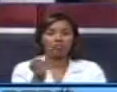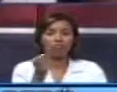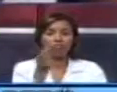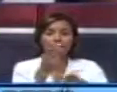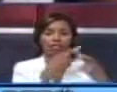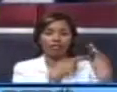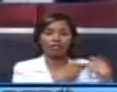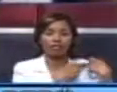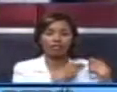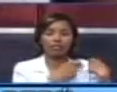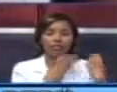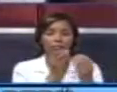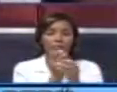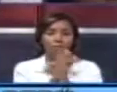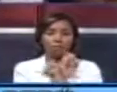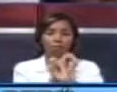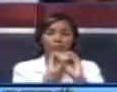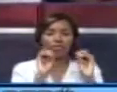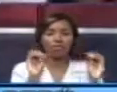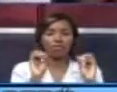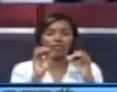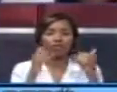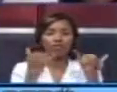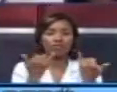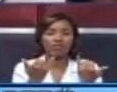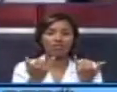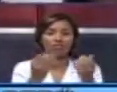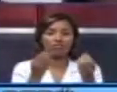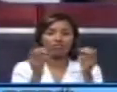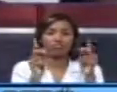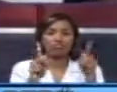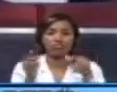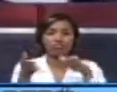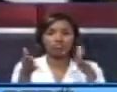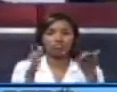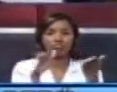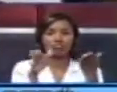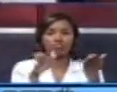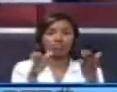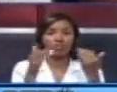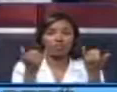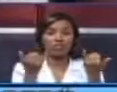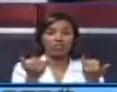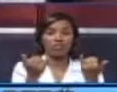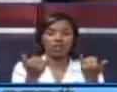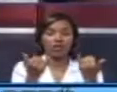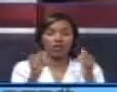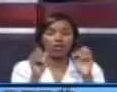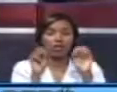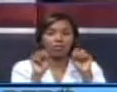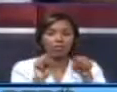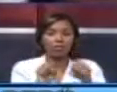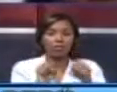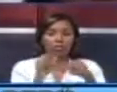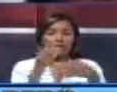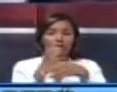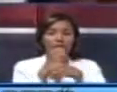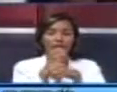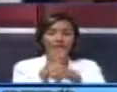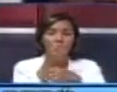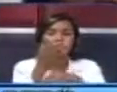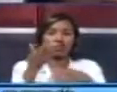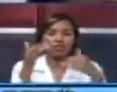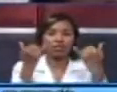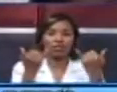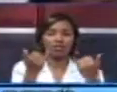murieron. Fíjense ahora todo lo que están haciendo, miren ahora cómo apareció el dinero para poder hacer todas las mejoras. Yo pregunto, ¿por qué